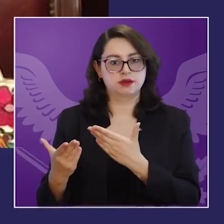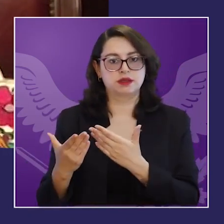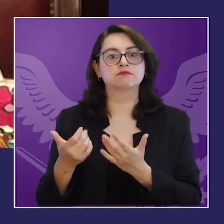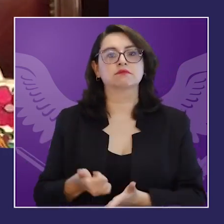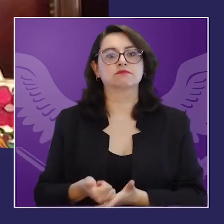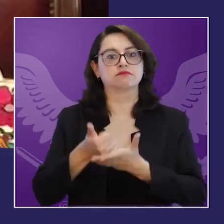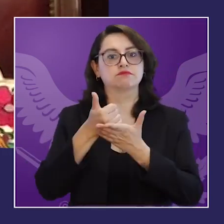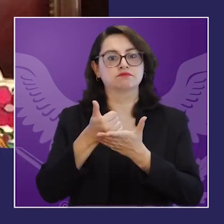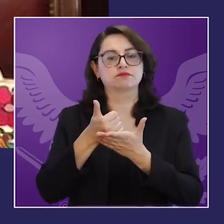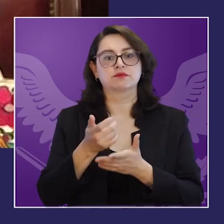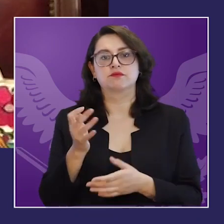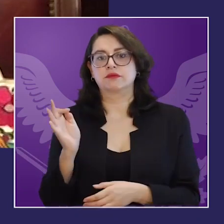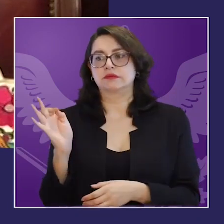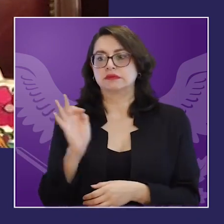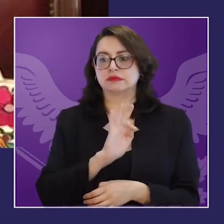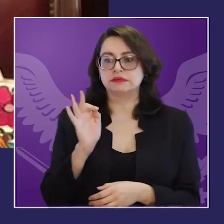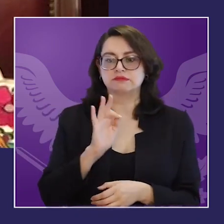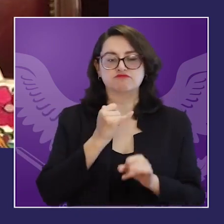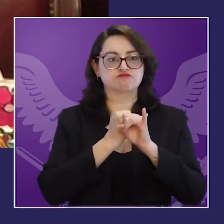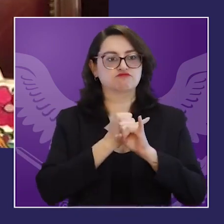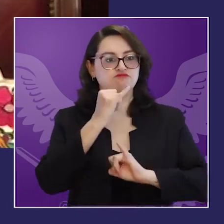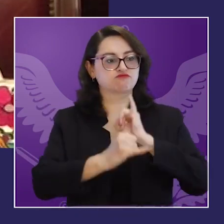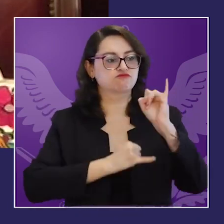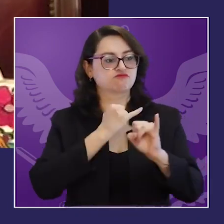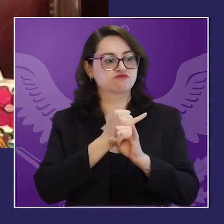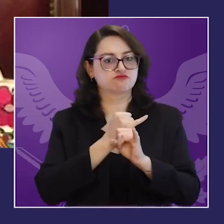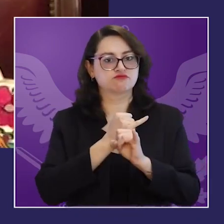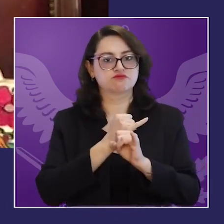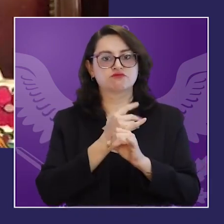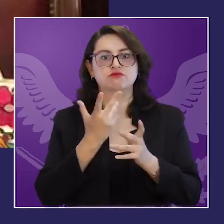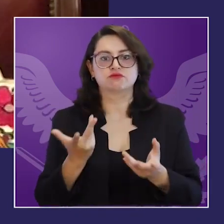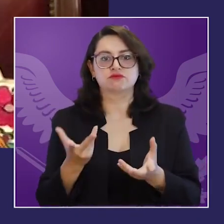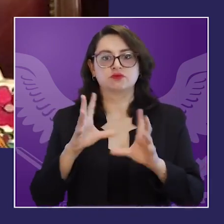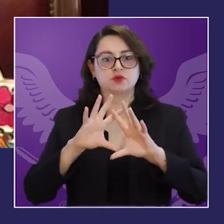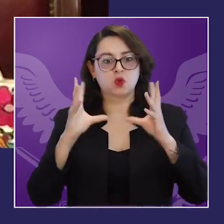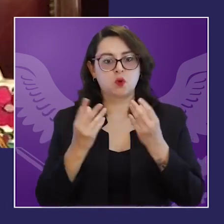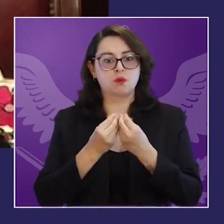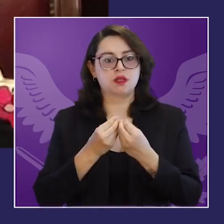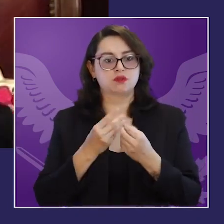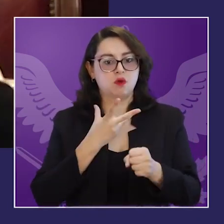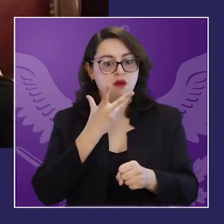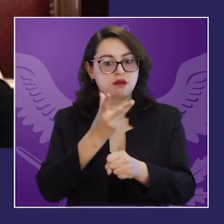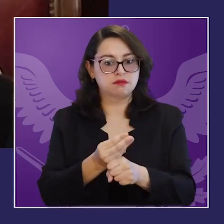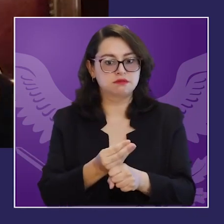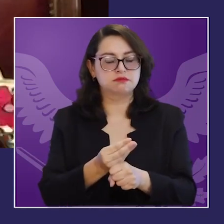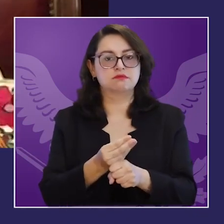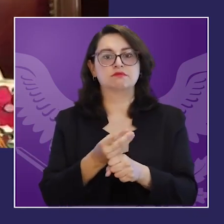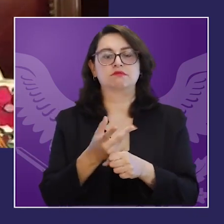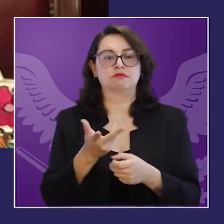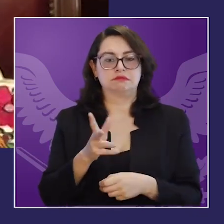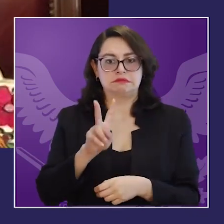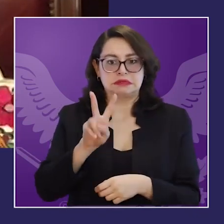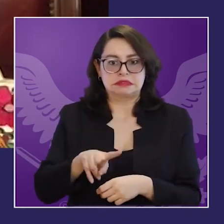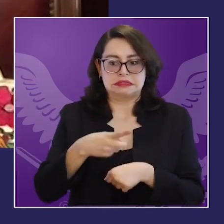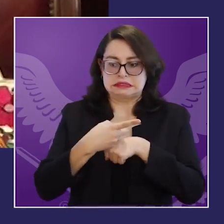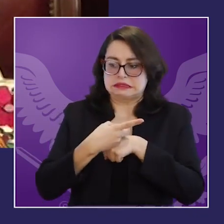receptando esto que quizás a nivel internacional, cuando hablamos de reparación integral, de este derecho a que se nos